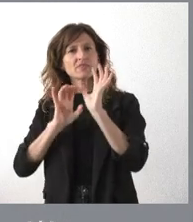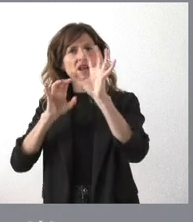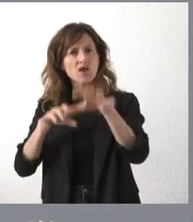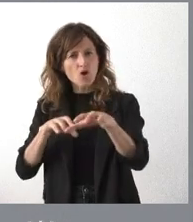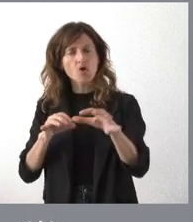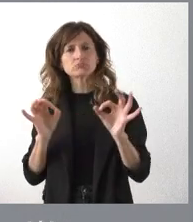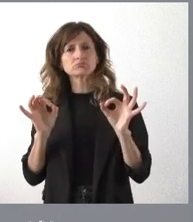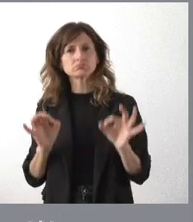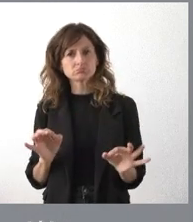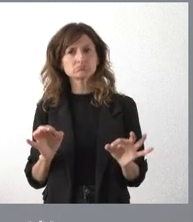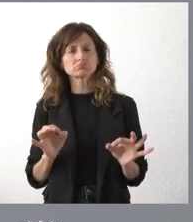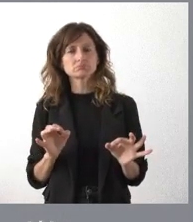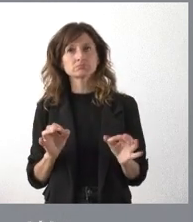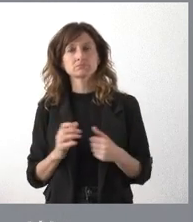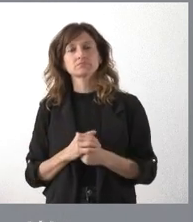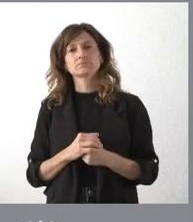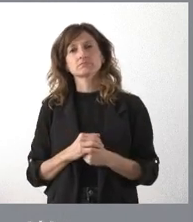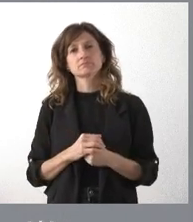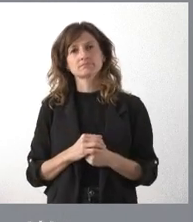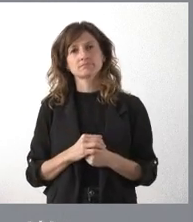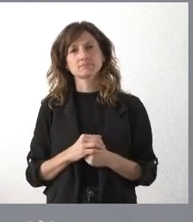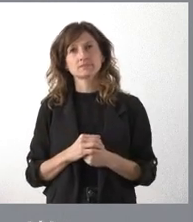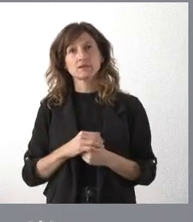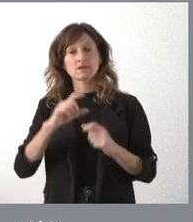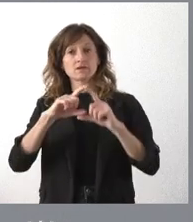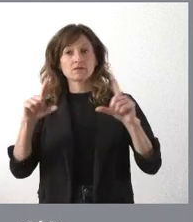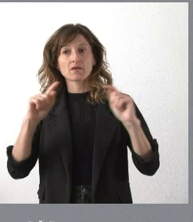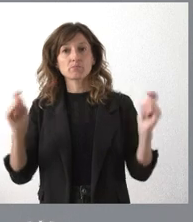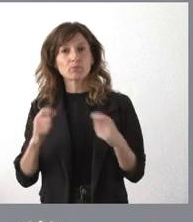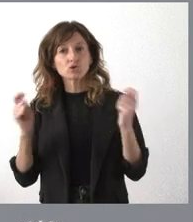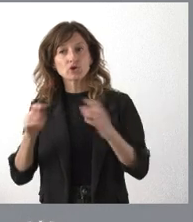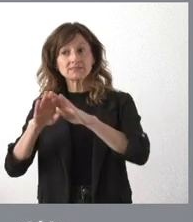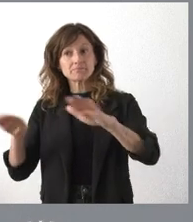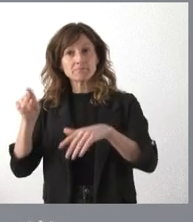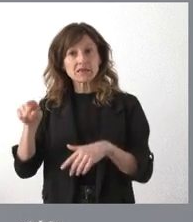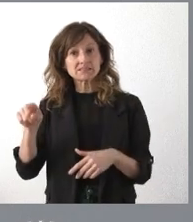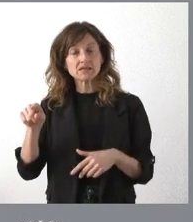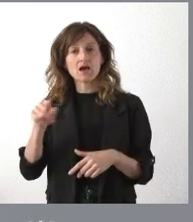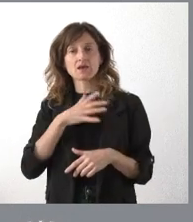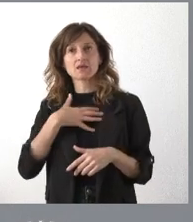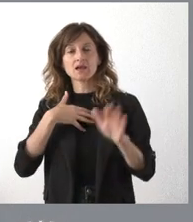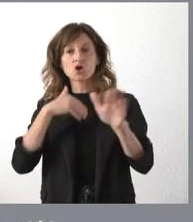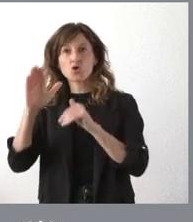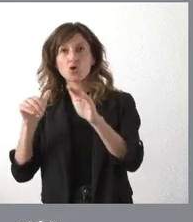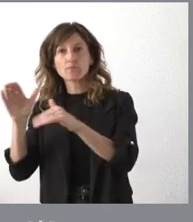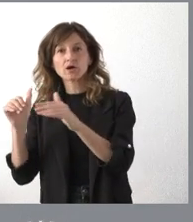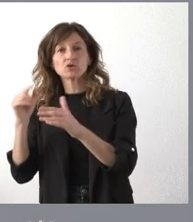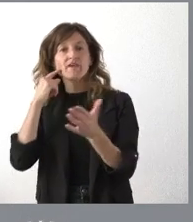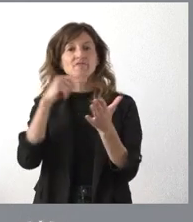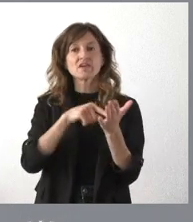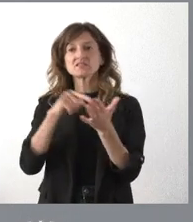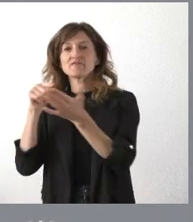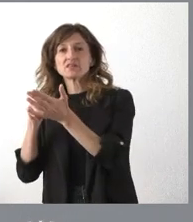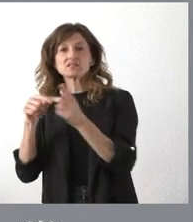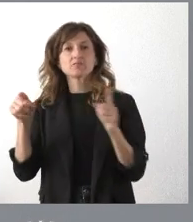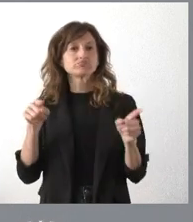allá lógicamente de que los promotores e impulsores de esta mesa decidan realizar las convocatorias en una fecha u otra